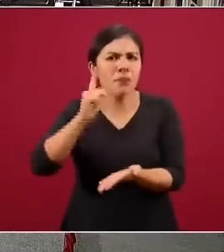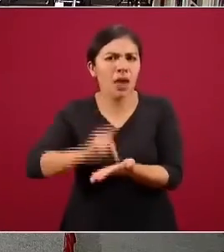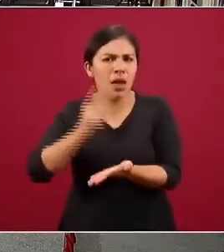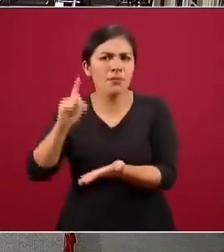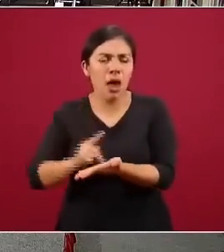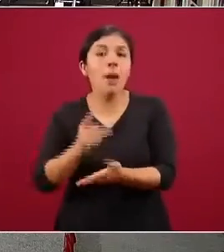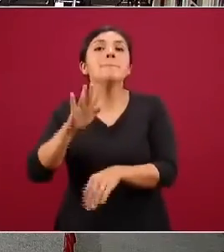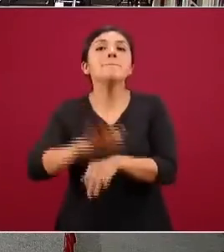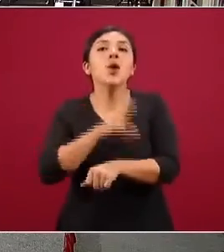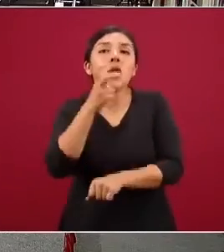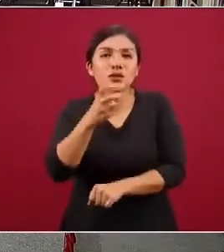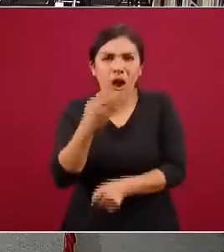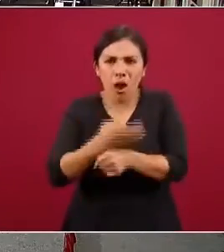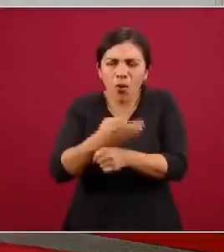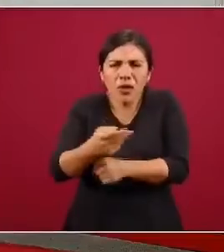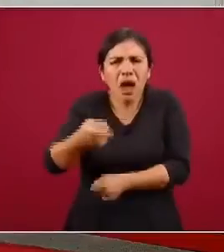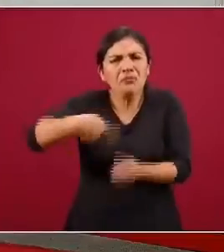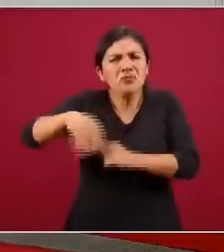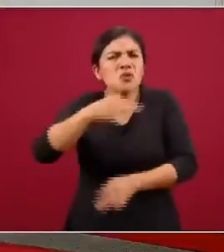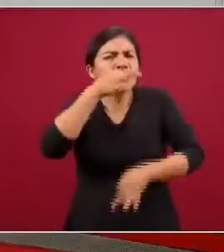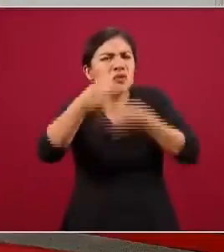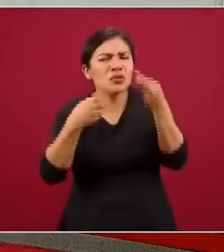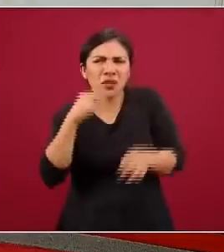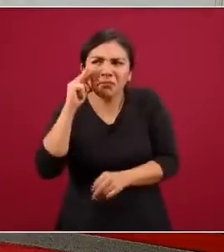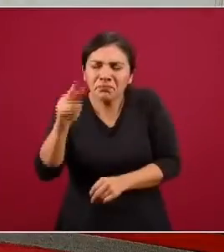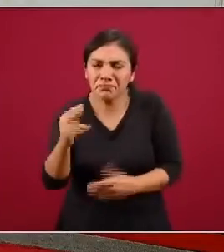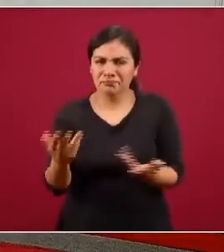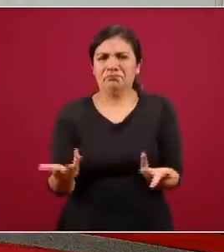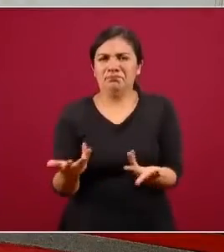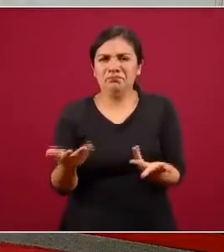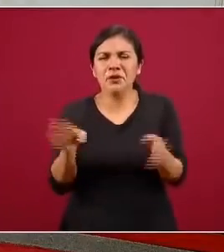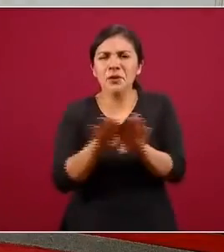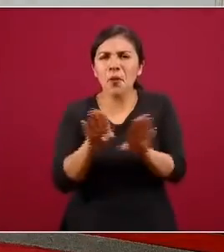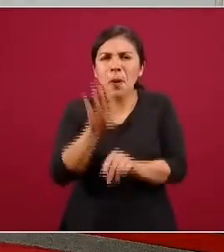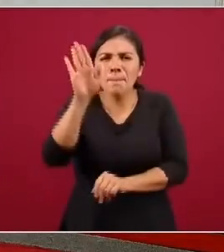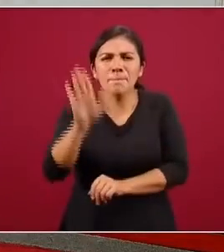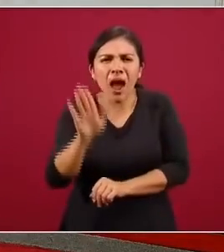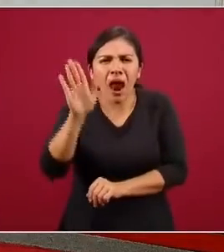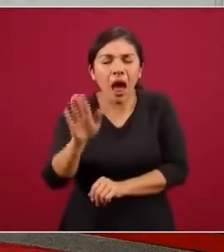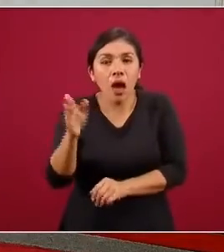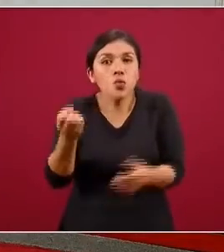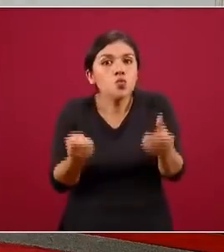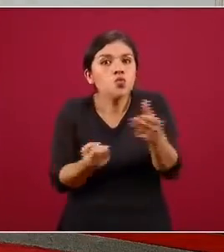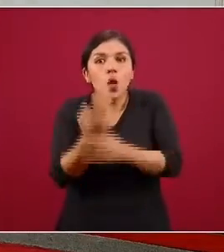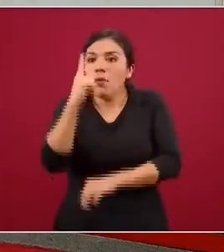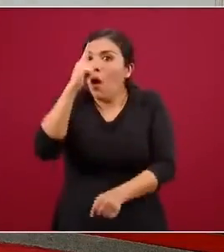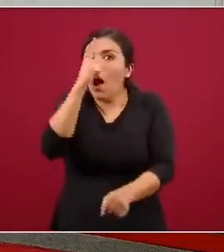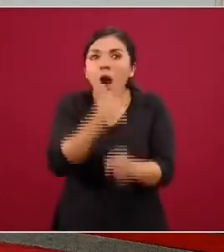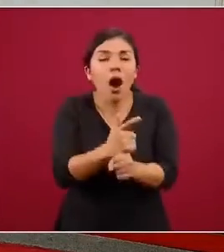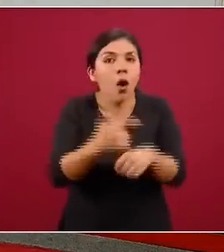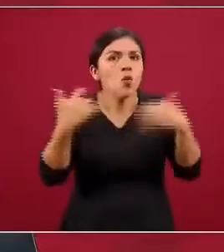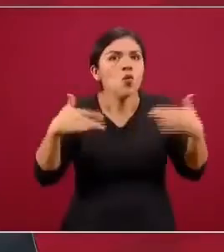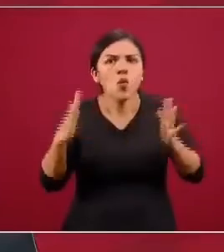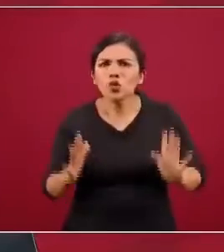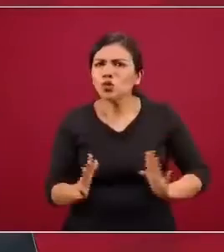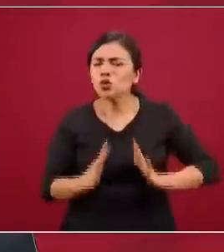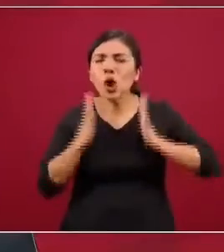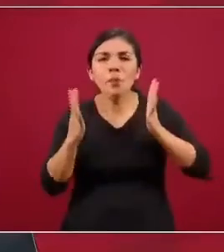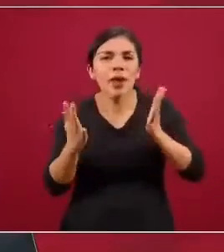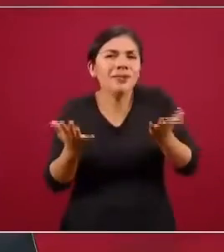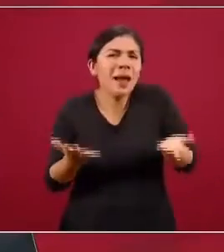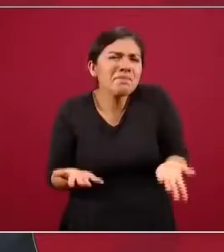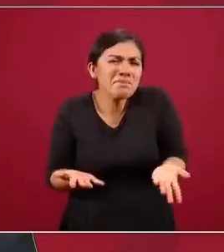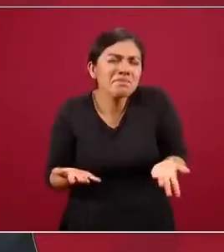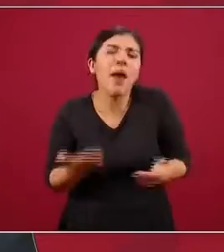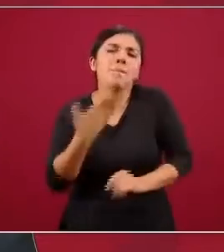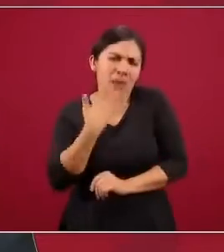vez. Por eso un poco me llama la atención estas noticias que de repente parecieran como que descubrieron algo, una sorpresa. Está